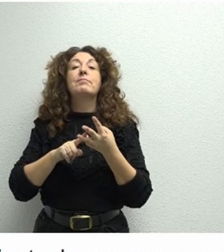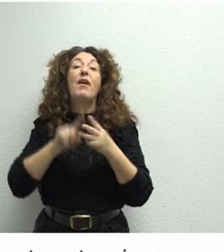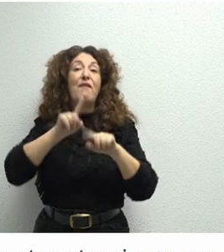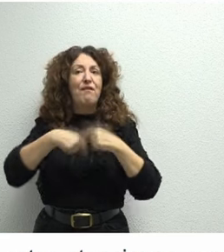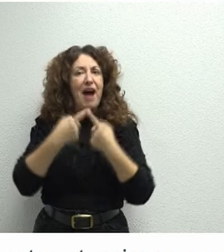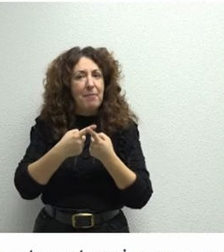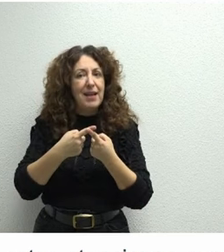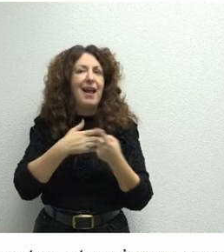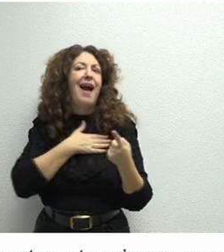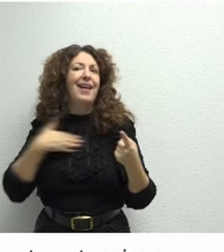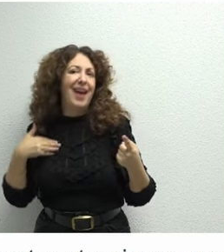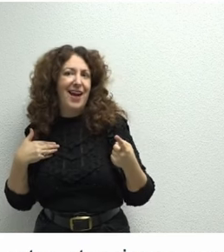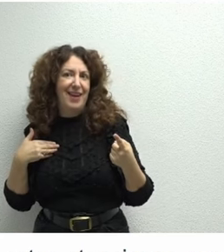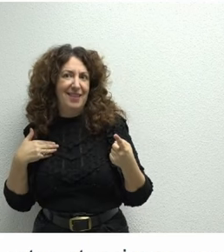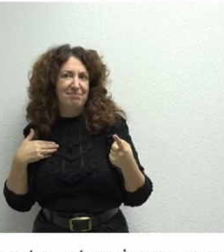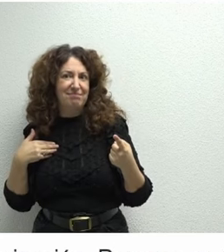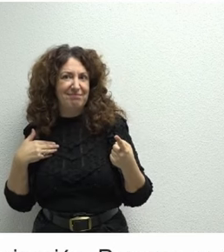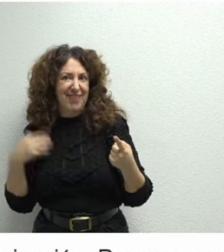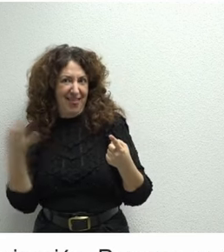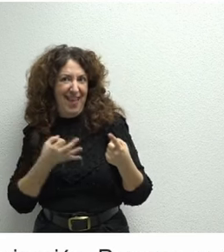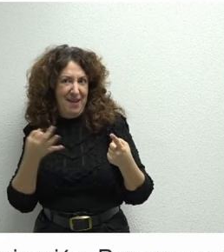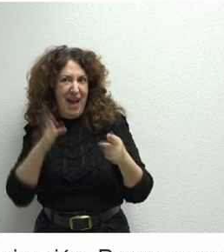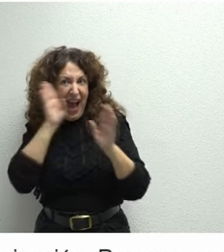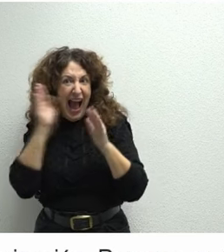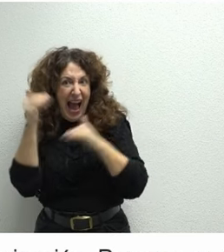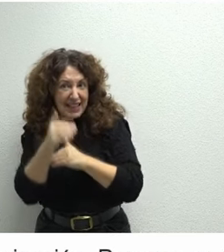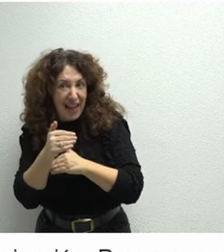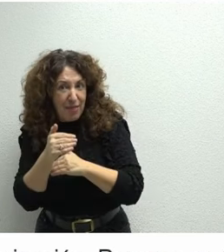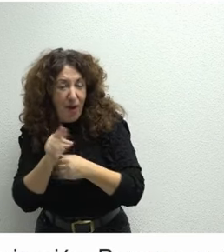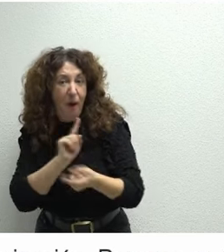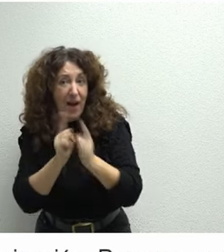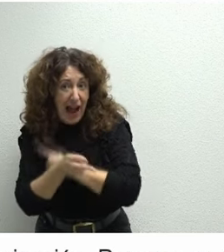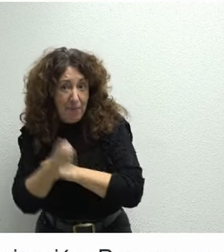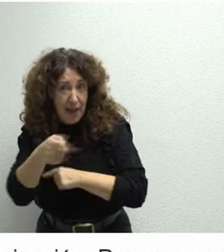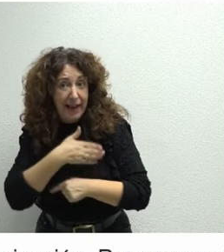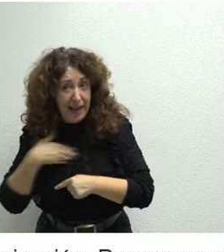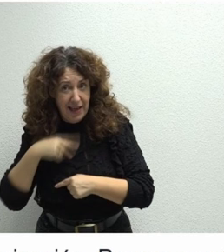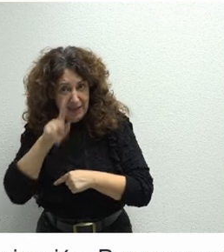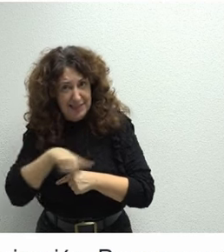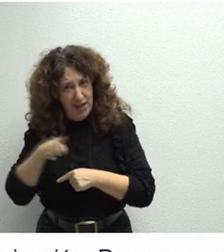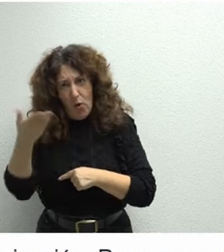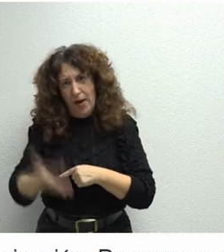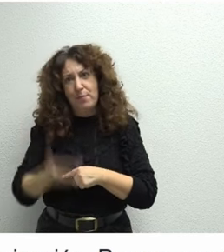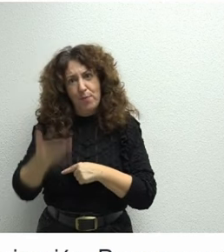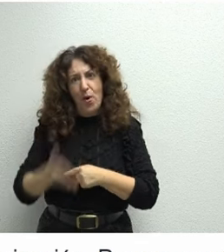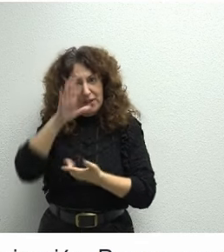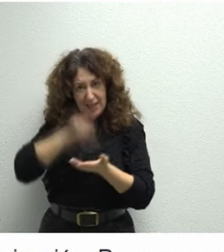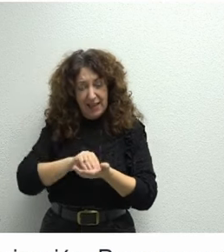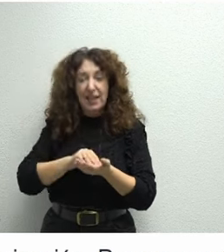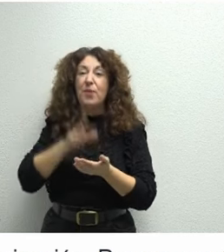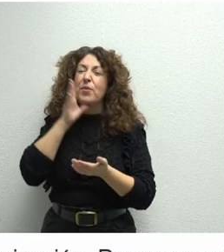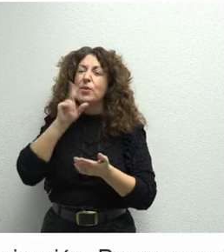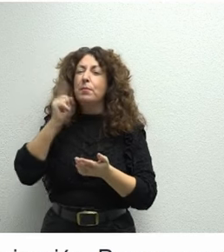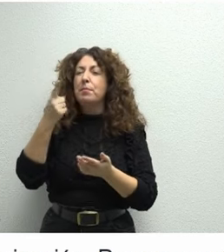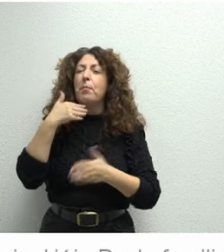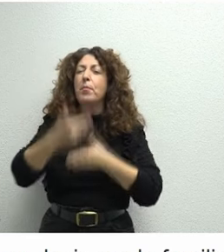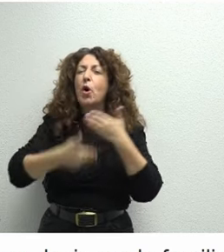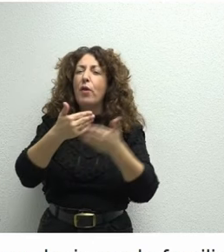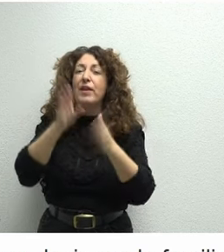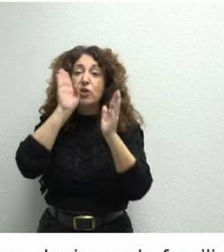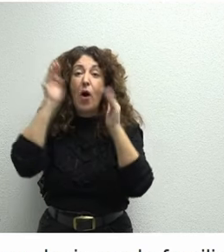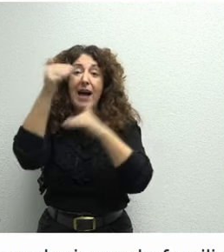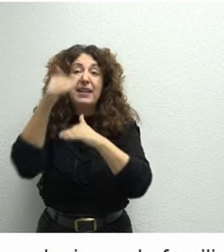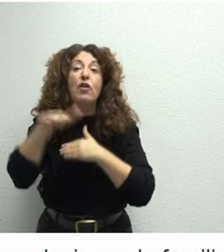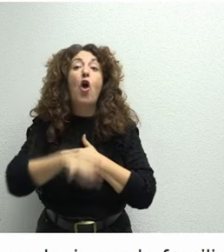tiene que querer hacer que esa atención se cambie no eh Bueno se hace un proceso de atención que se hace un proceso de atención en el